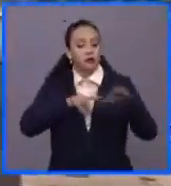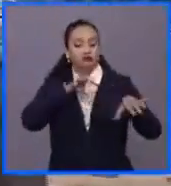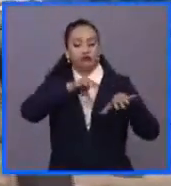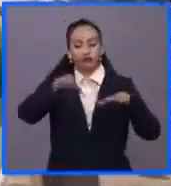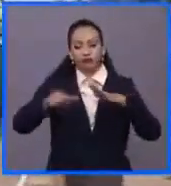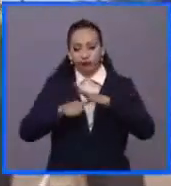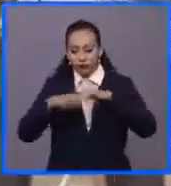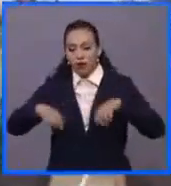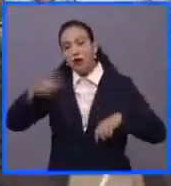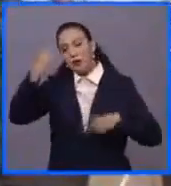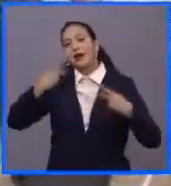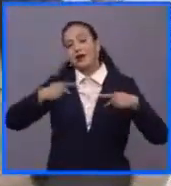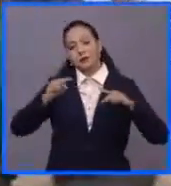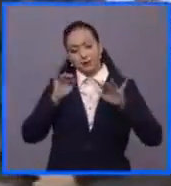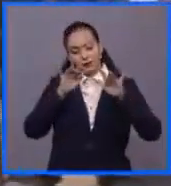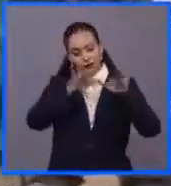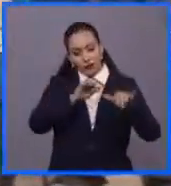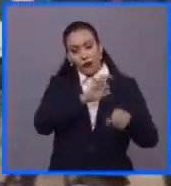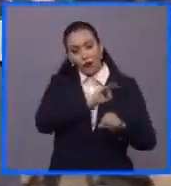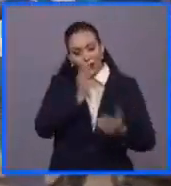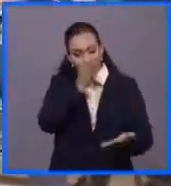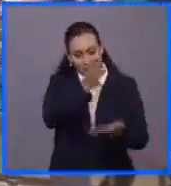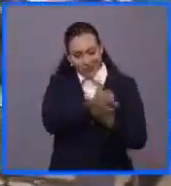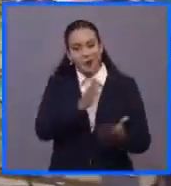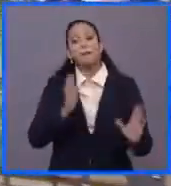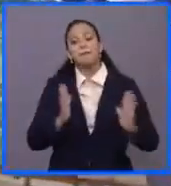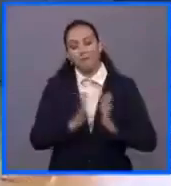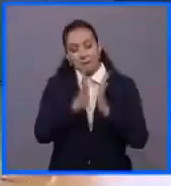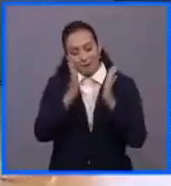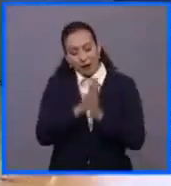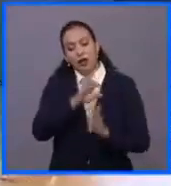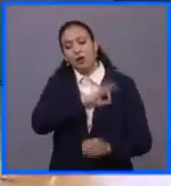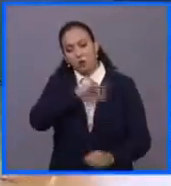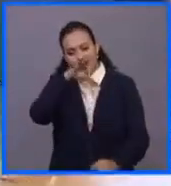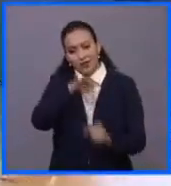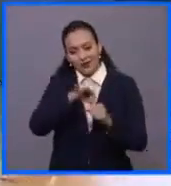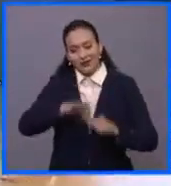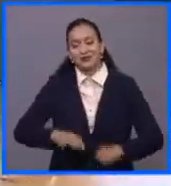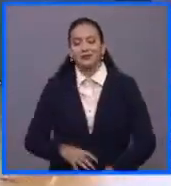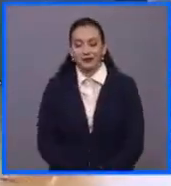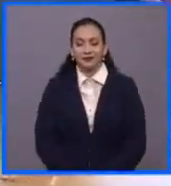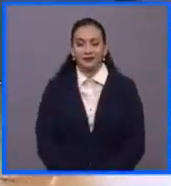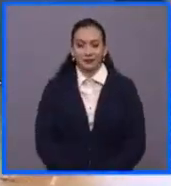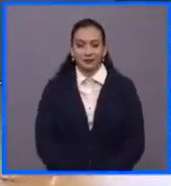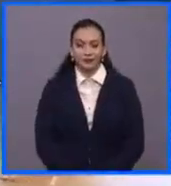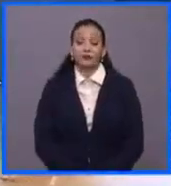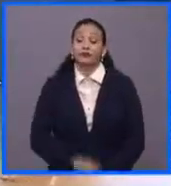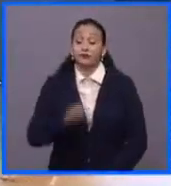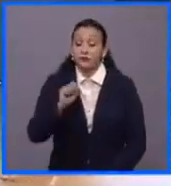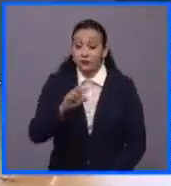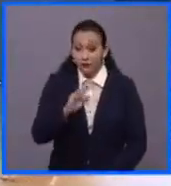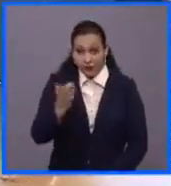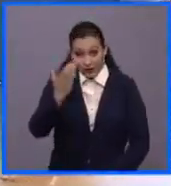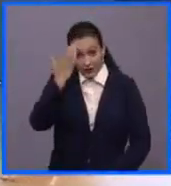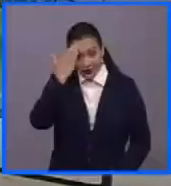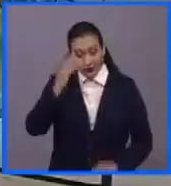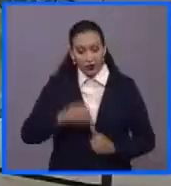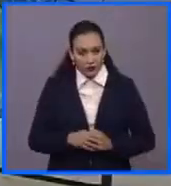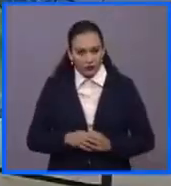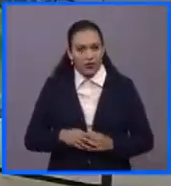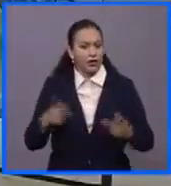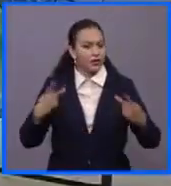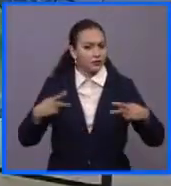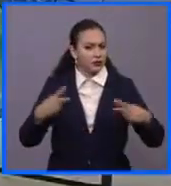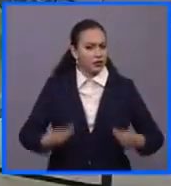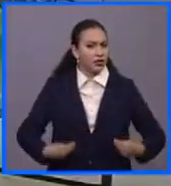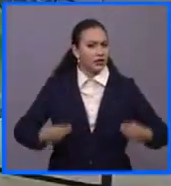que la ciudadanía pueda identificar el lugar al que debe acudir para poder emitir su voto. Recordó en este sentido que los